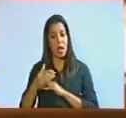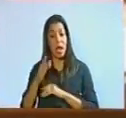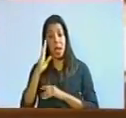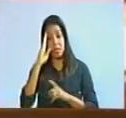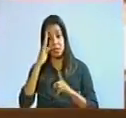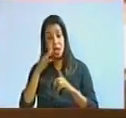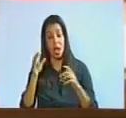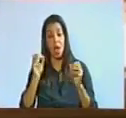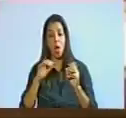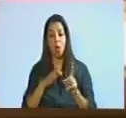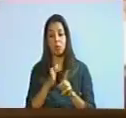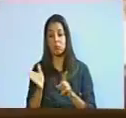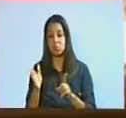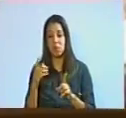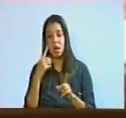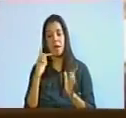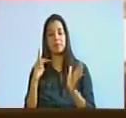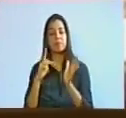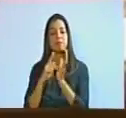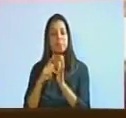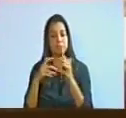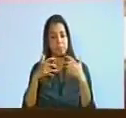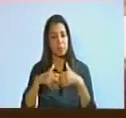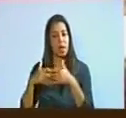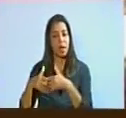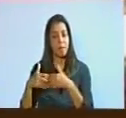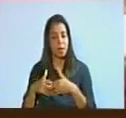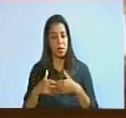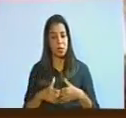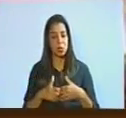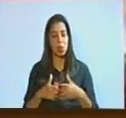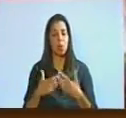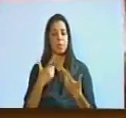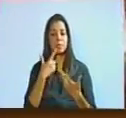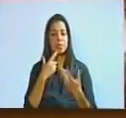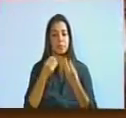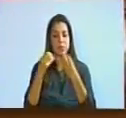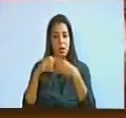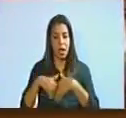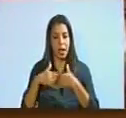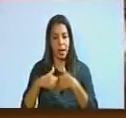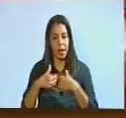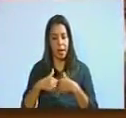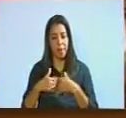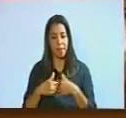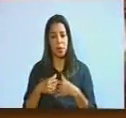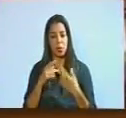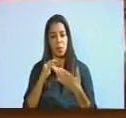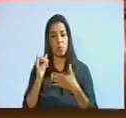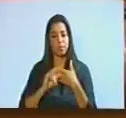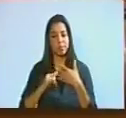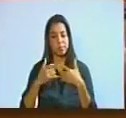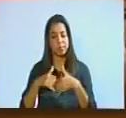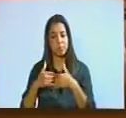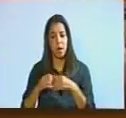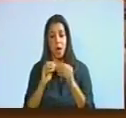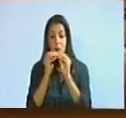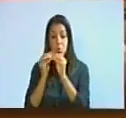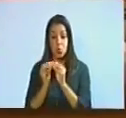indirectamente participan o intervienen en las actividades de producción,